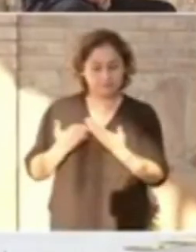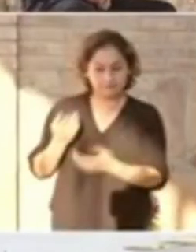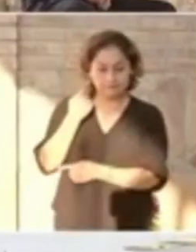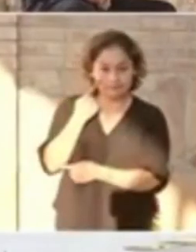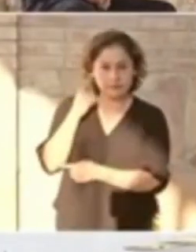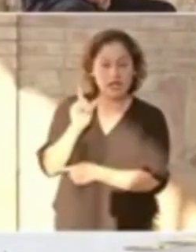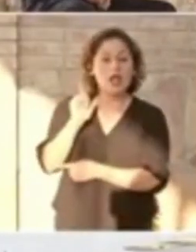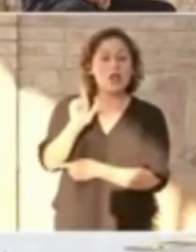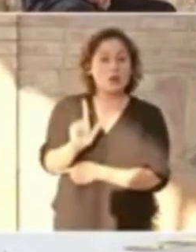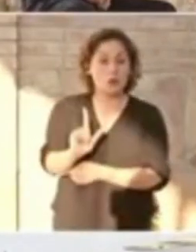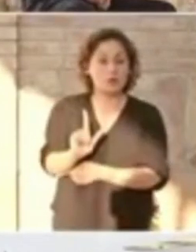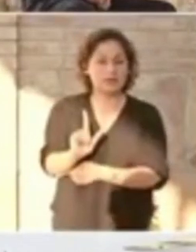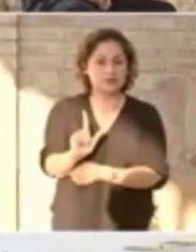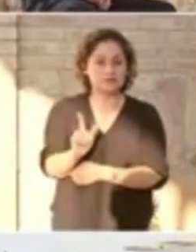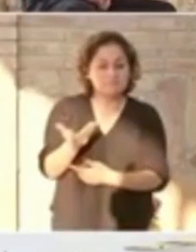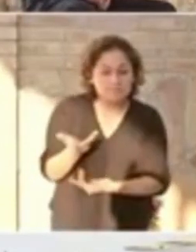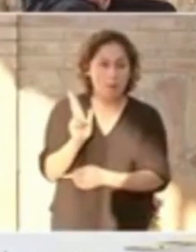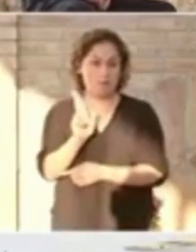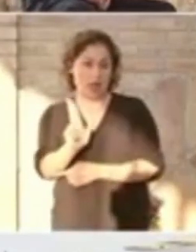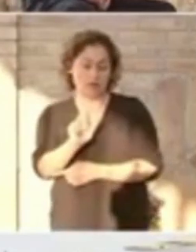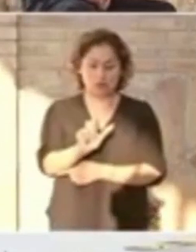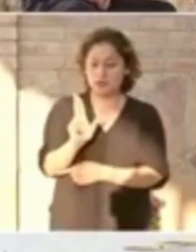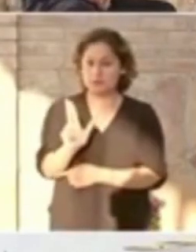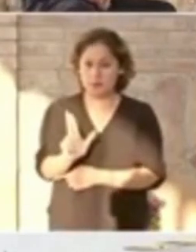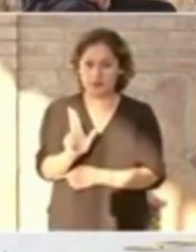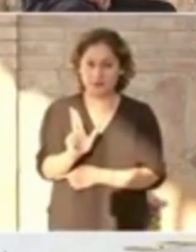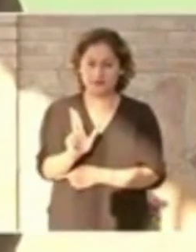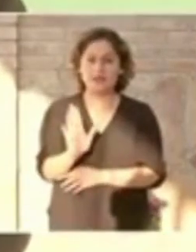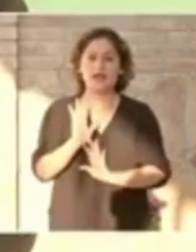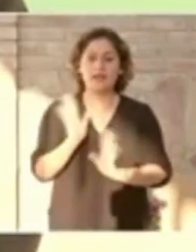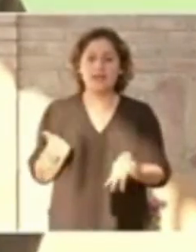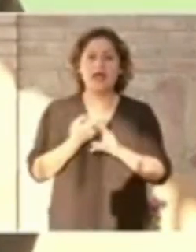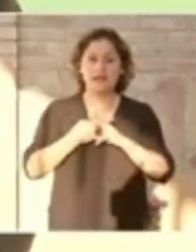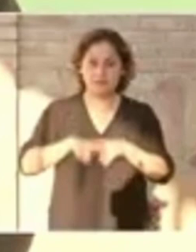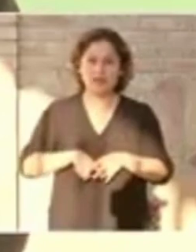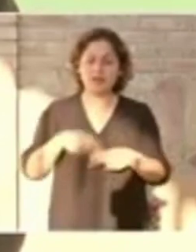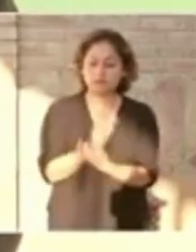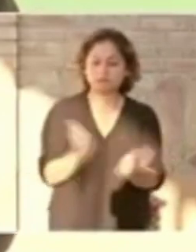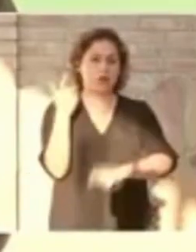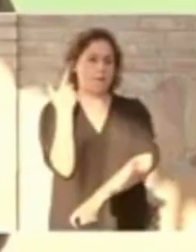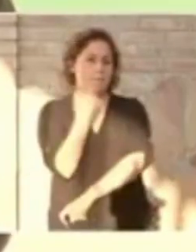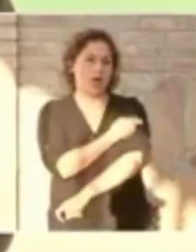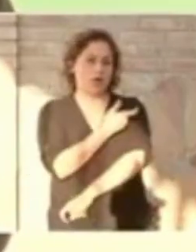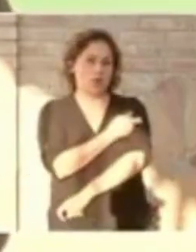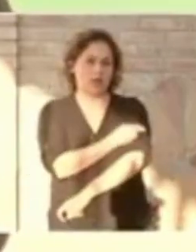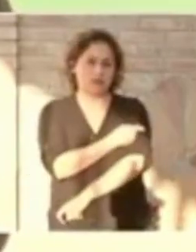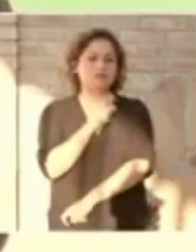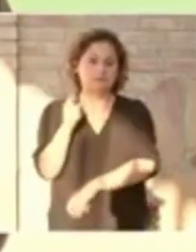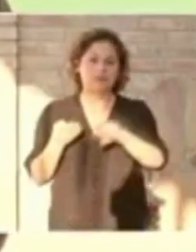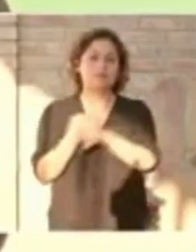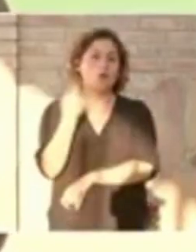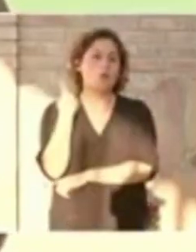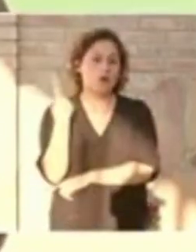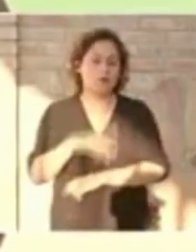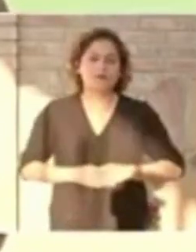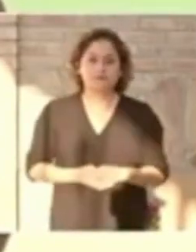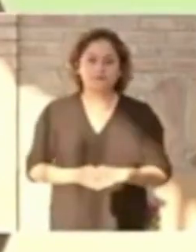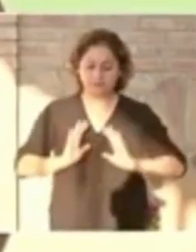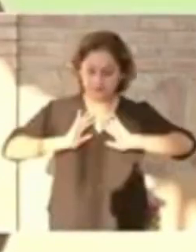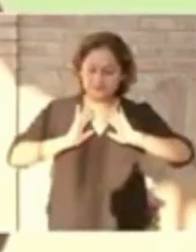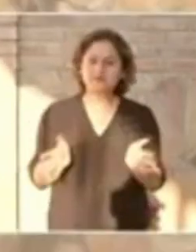El lunes, más tardar el martes, inicia la campaña de vacunación masiva en Puebla.